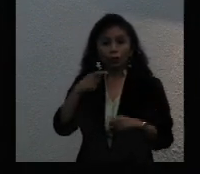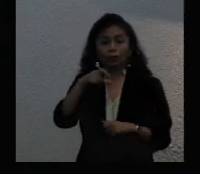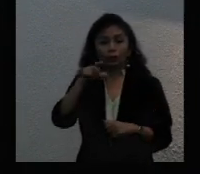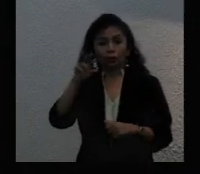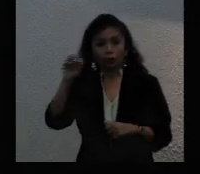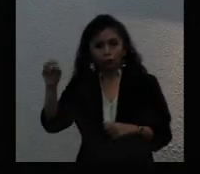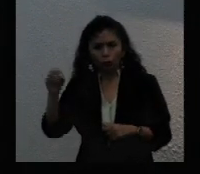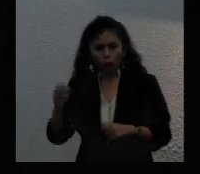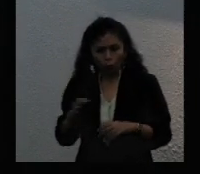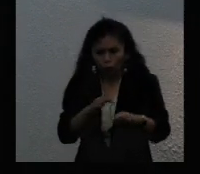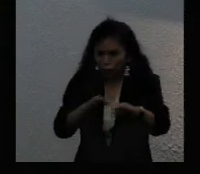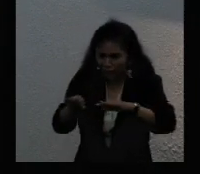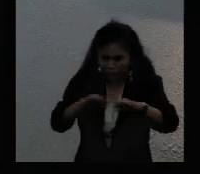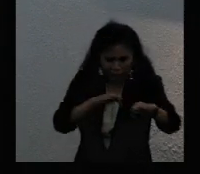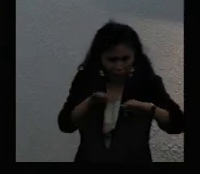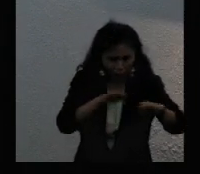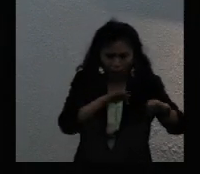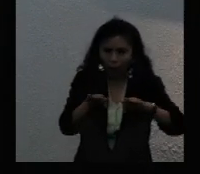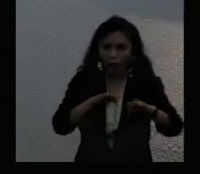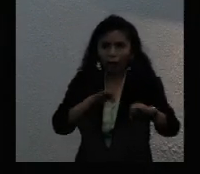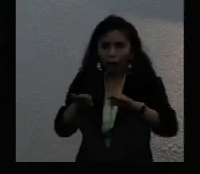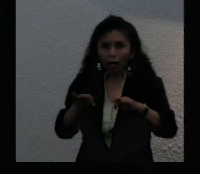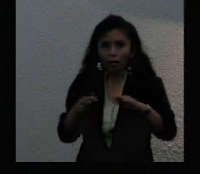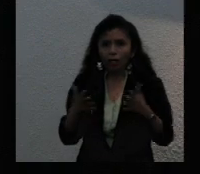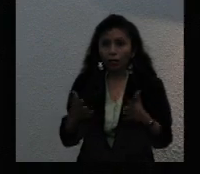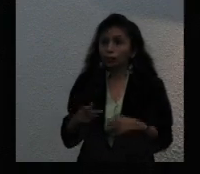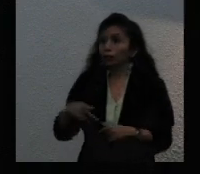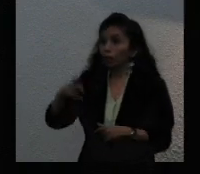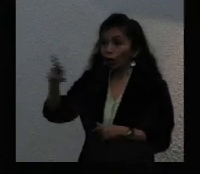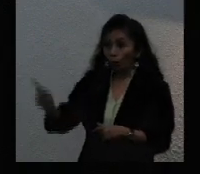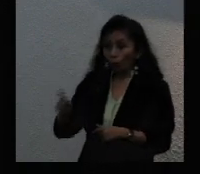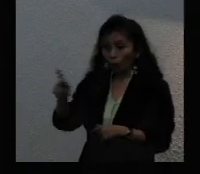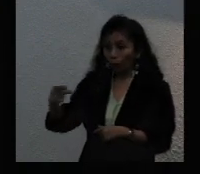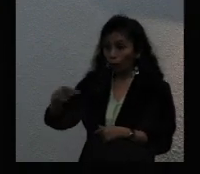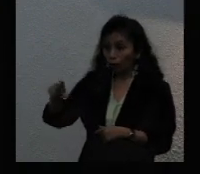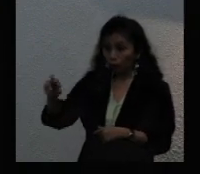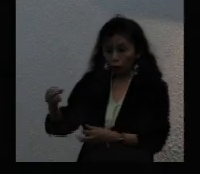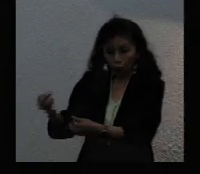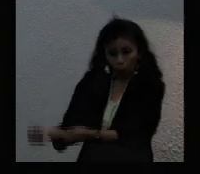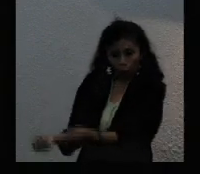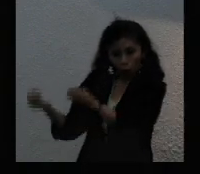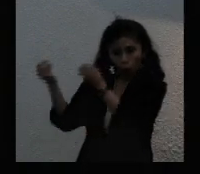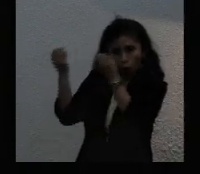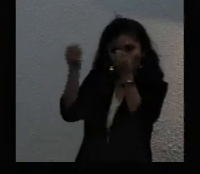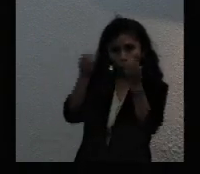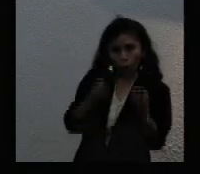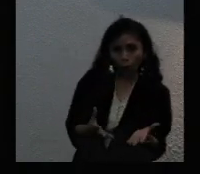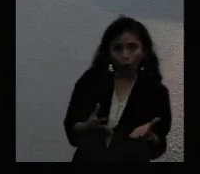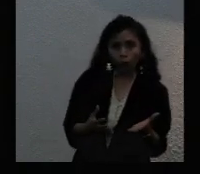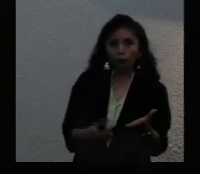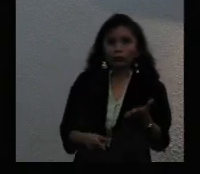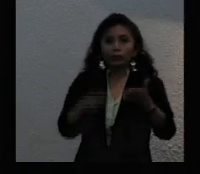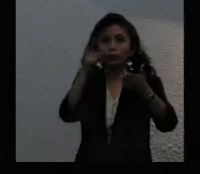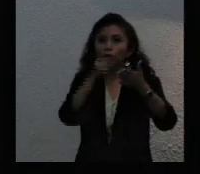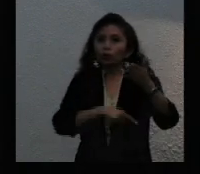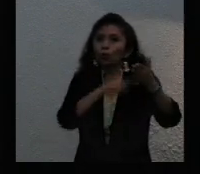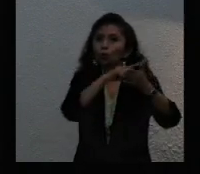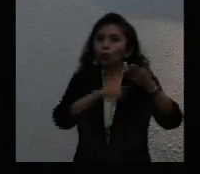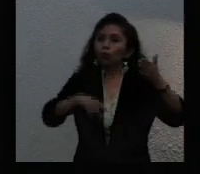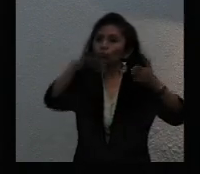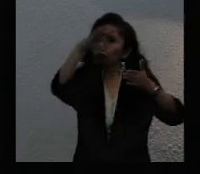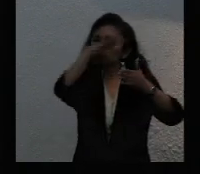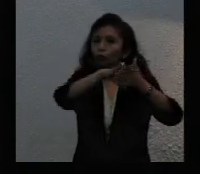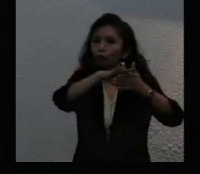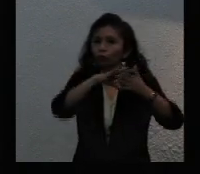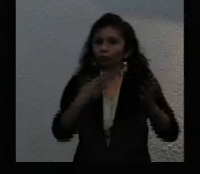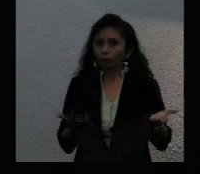con entrega y dedicación el encargo que el pueblo de Quintana Roo le otorgó de manera contundente e